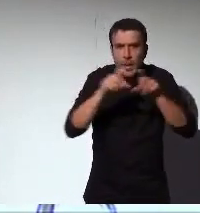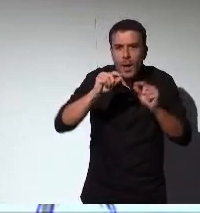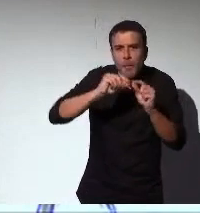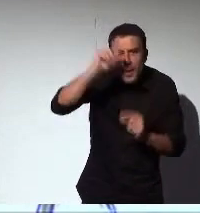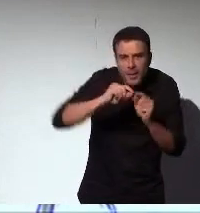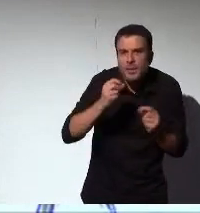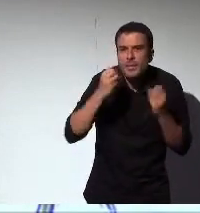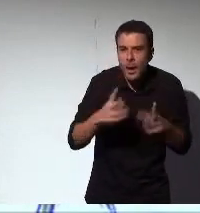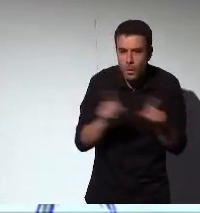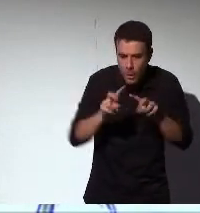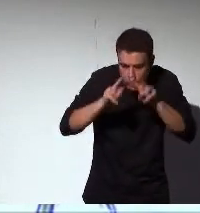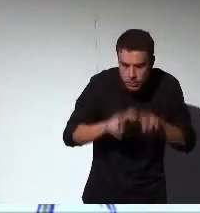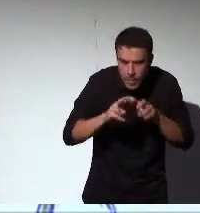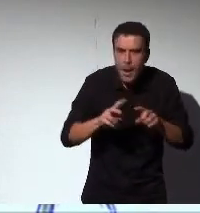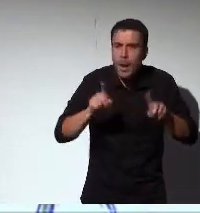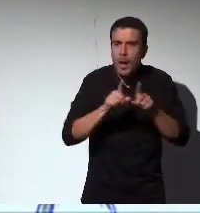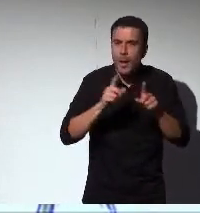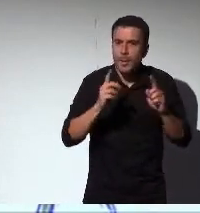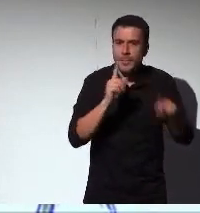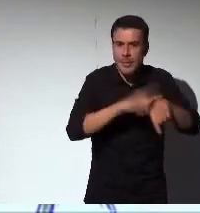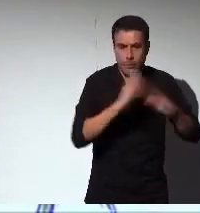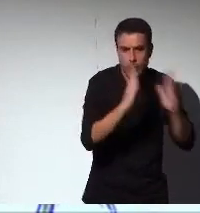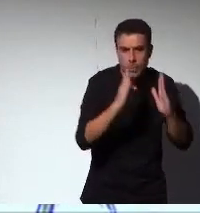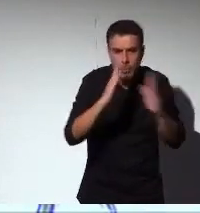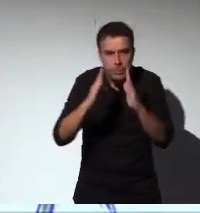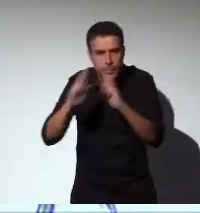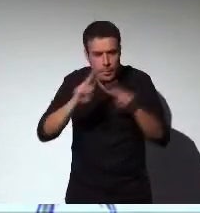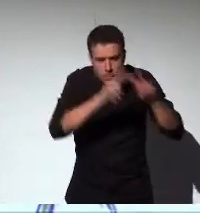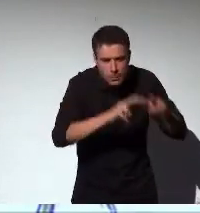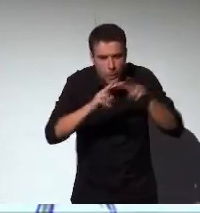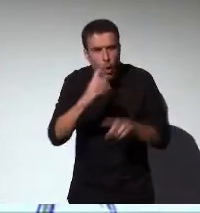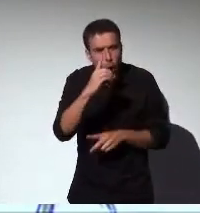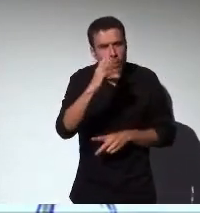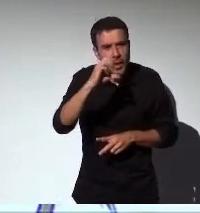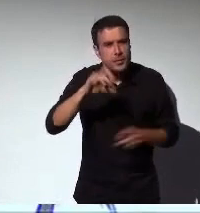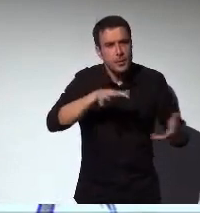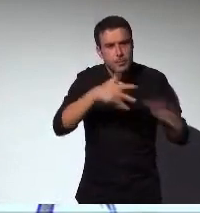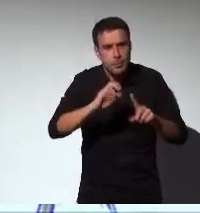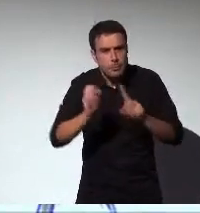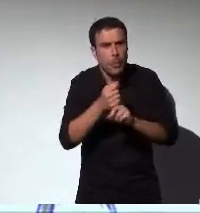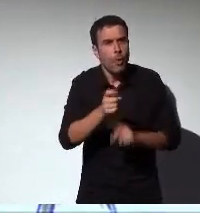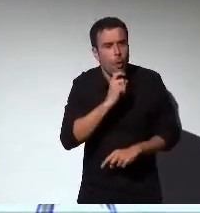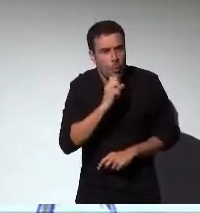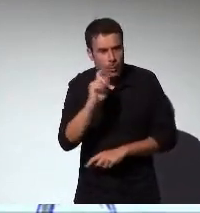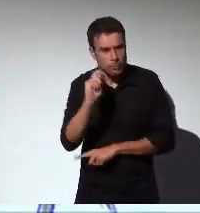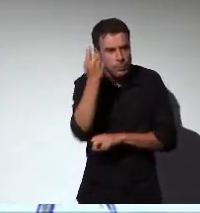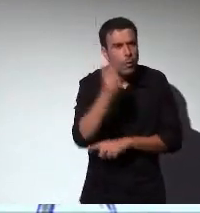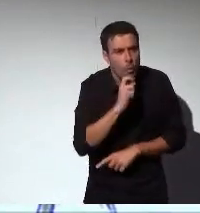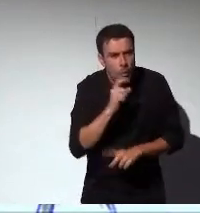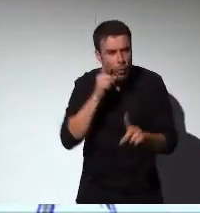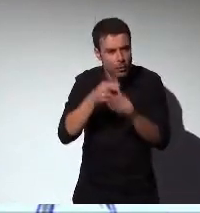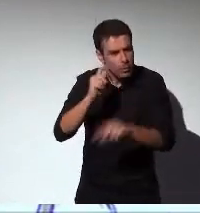que se haga un análisis periódico de cómo se van consiguiendo esos diferentes logros, cómo se van consiguiendo esas diferentes metas, esos diferentes